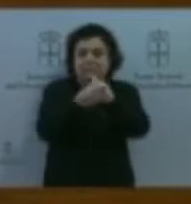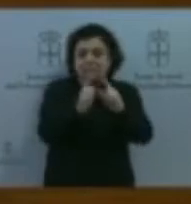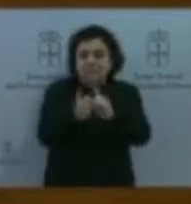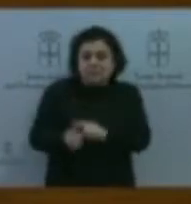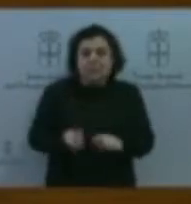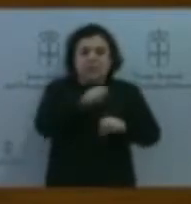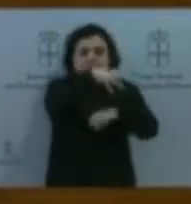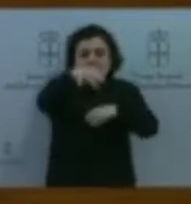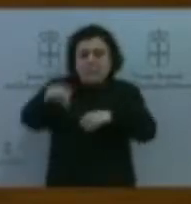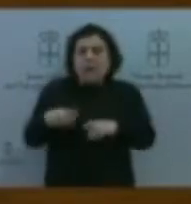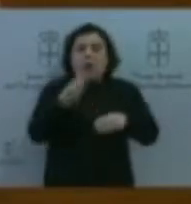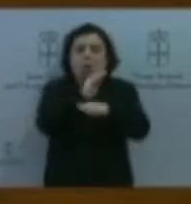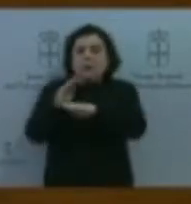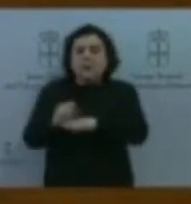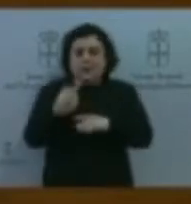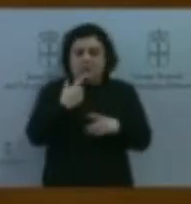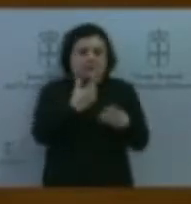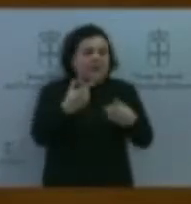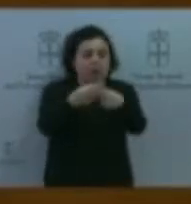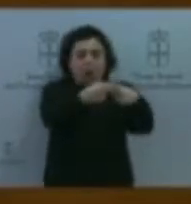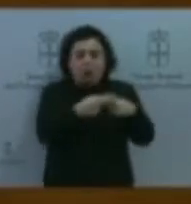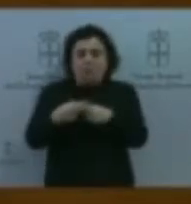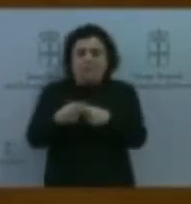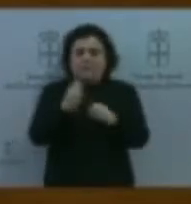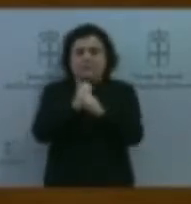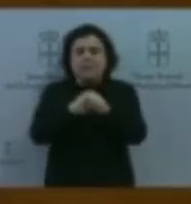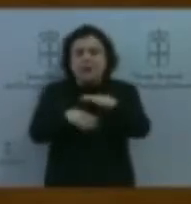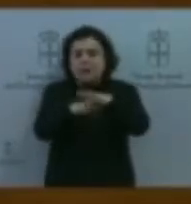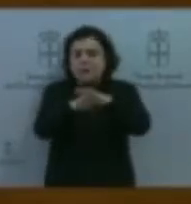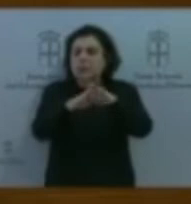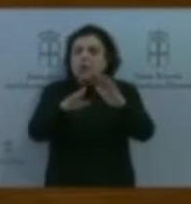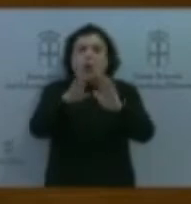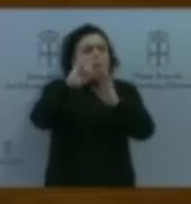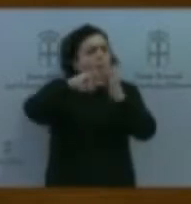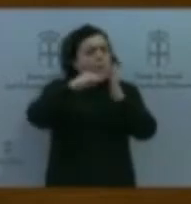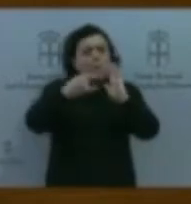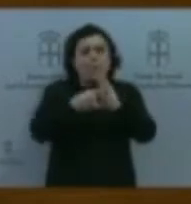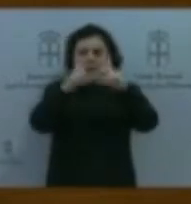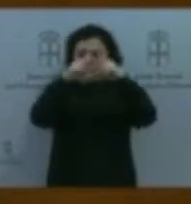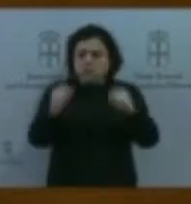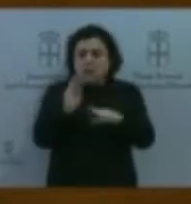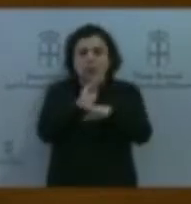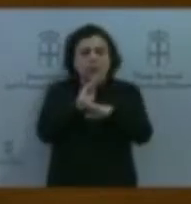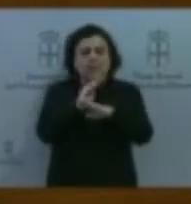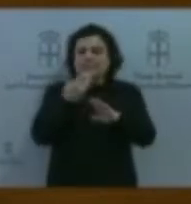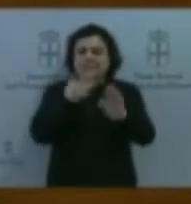en esa dirección de un plan asturiano de cuidados, lo hemos dicho también en esta Cámara durante estos meses, es fundamental.